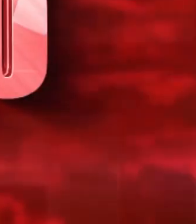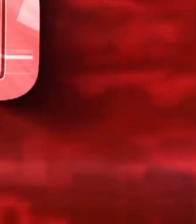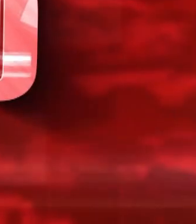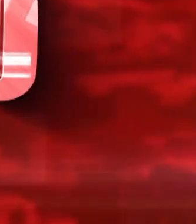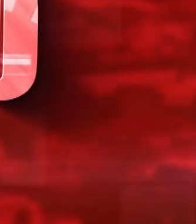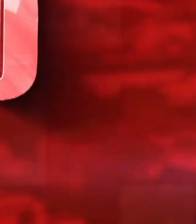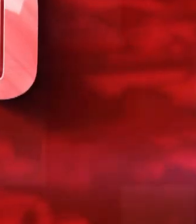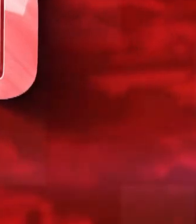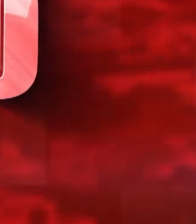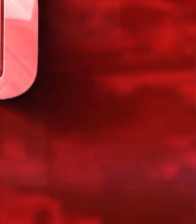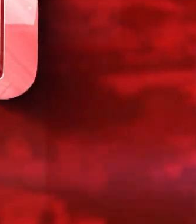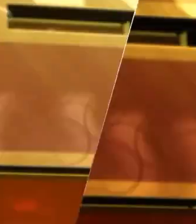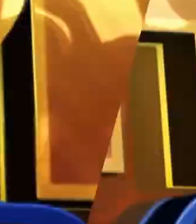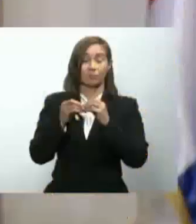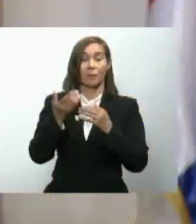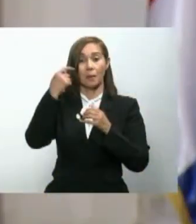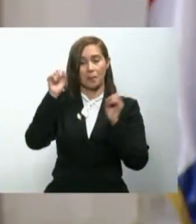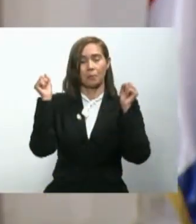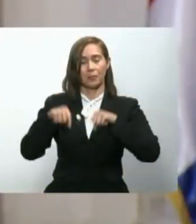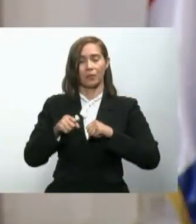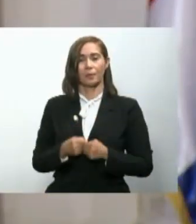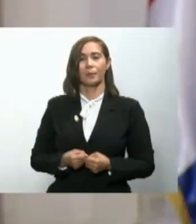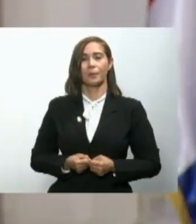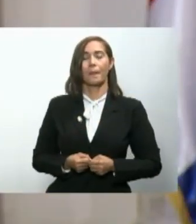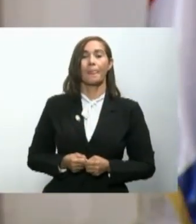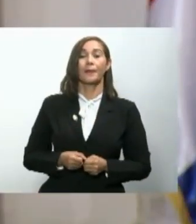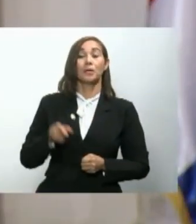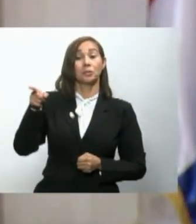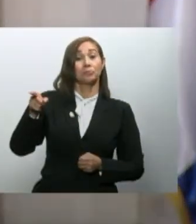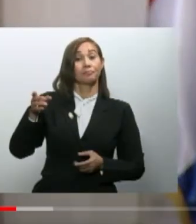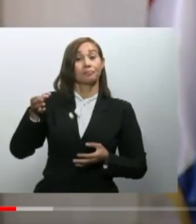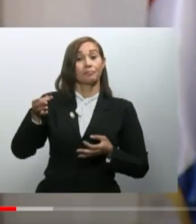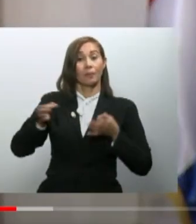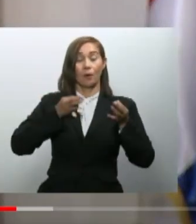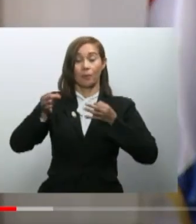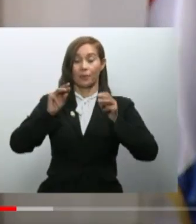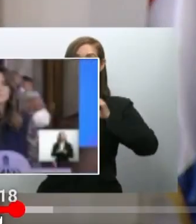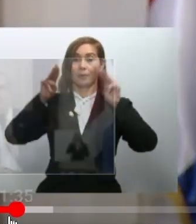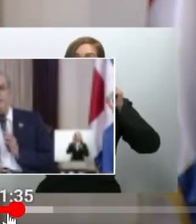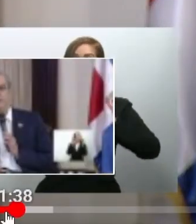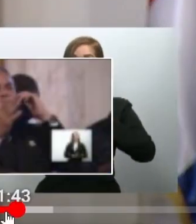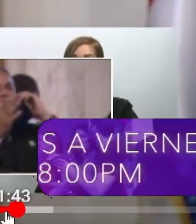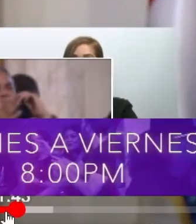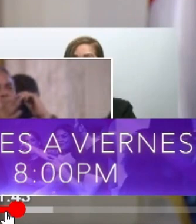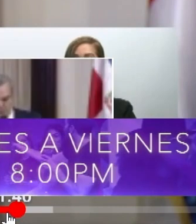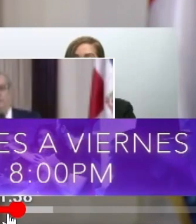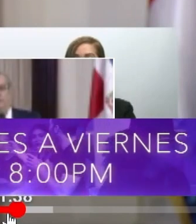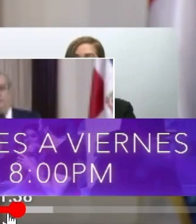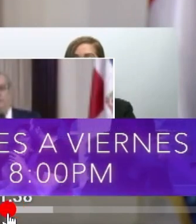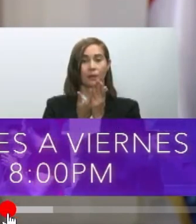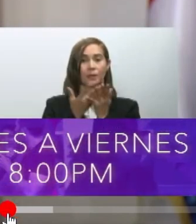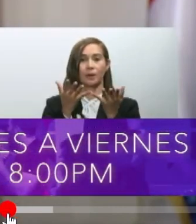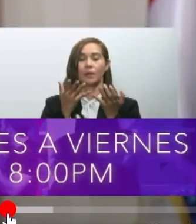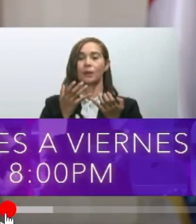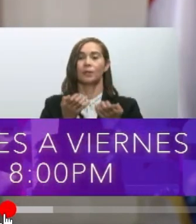noticia acontece de último momento y la estamos viendo aquí. Vamos a escuchar lo que dice el presidente ante una pregunta de uno de los periodistas que está